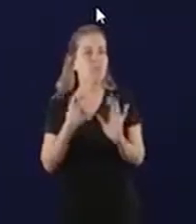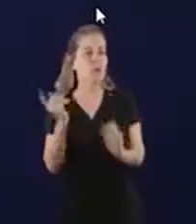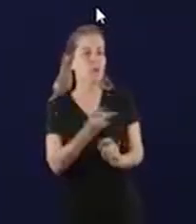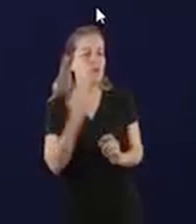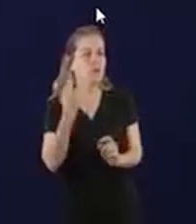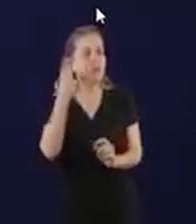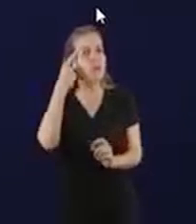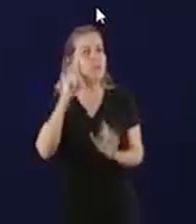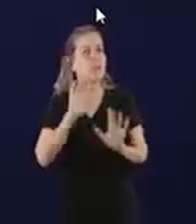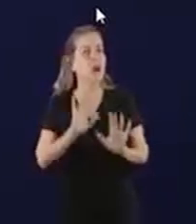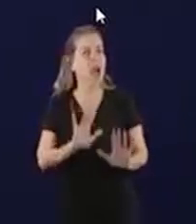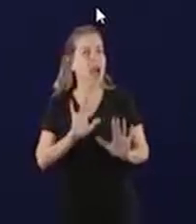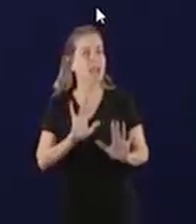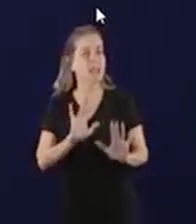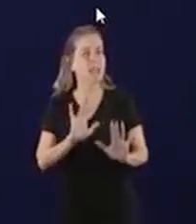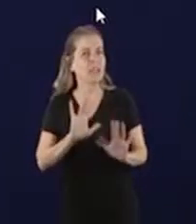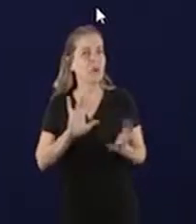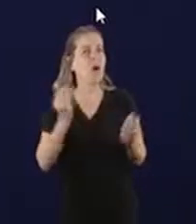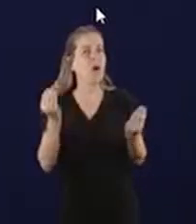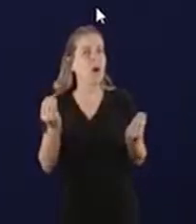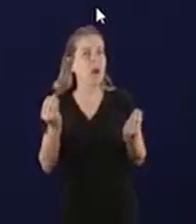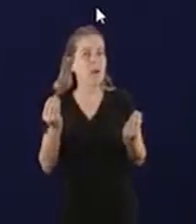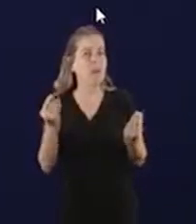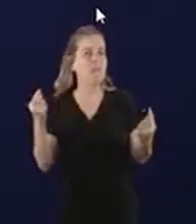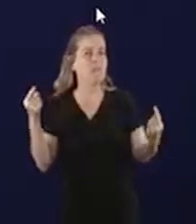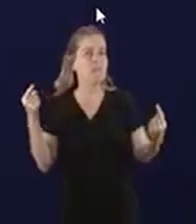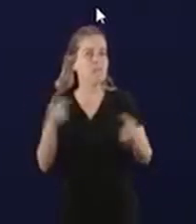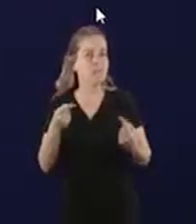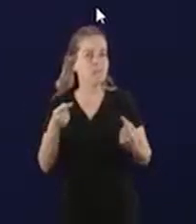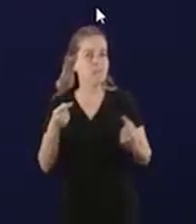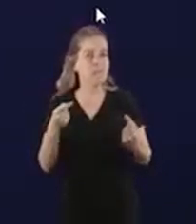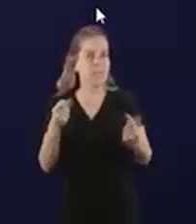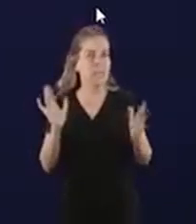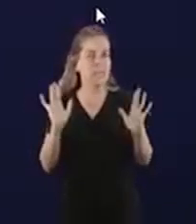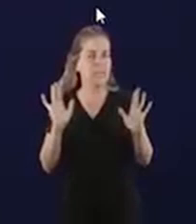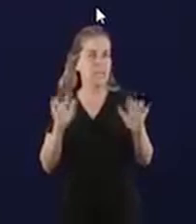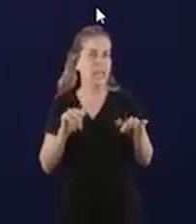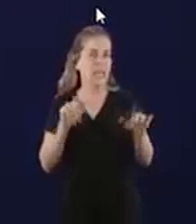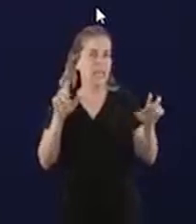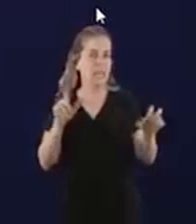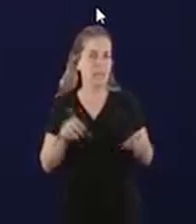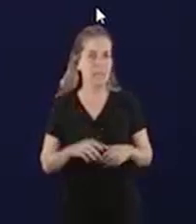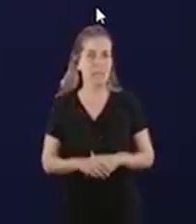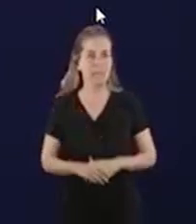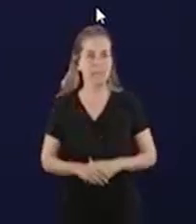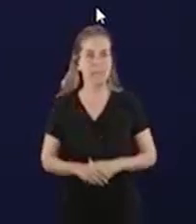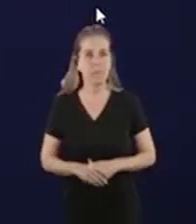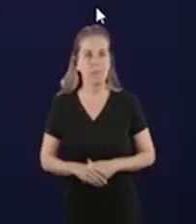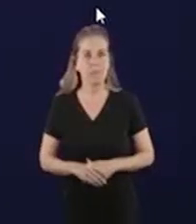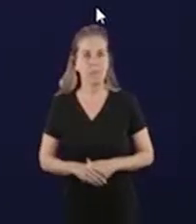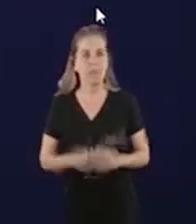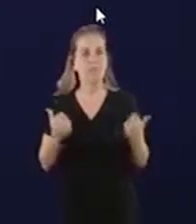va en contra de la jurisprudencia conocida en esta en esta materia eh